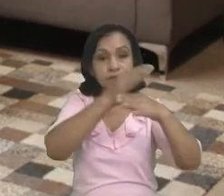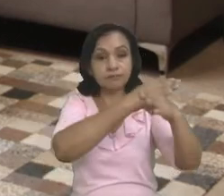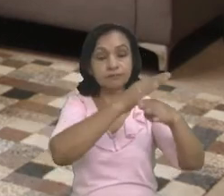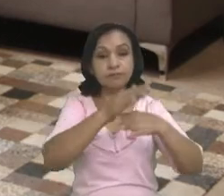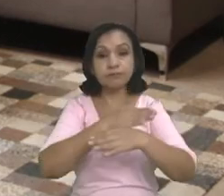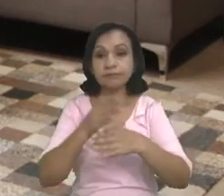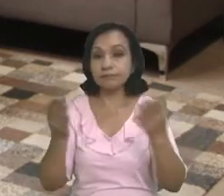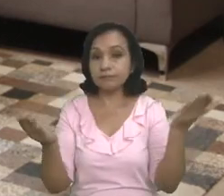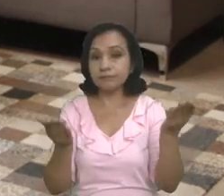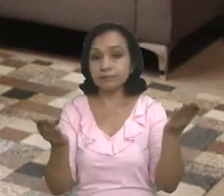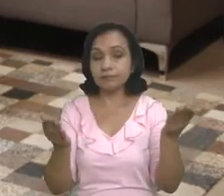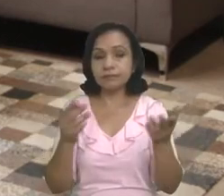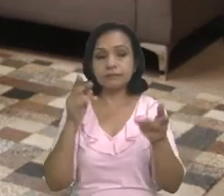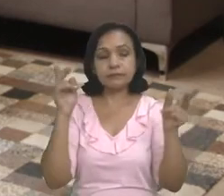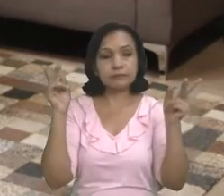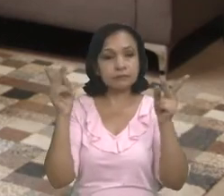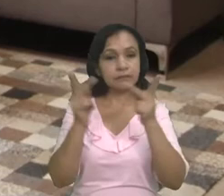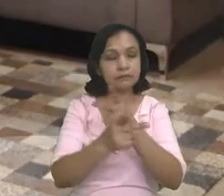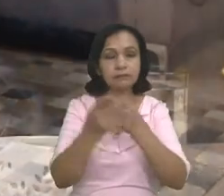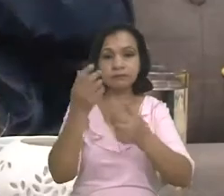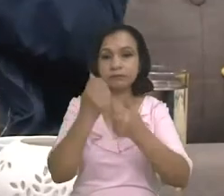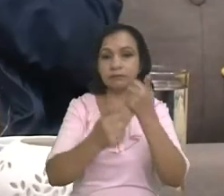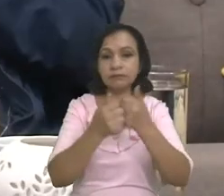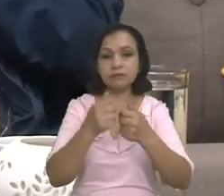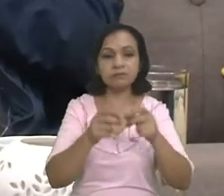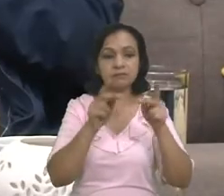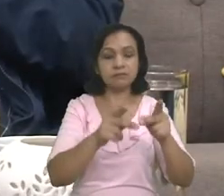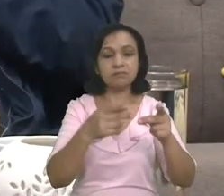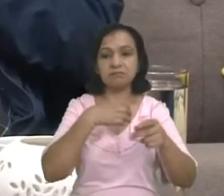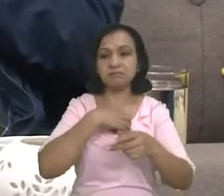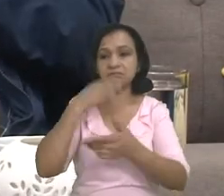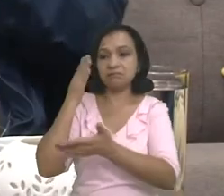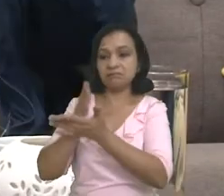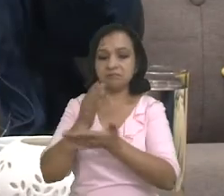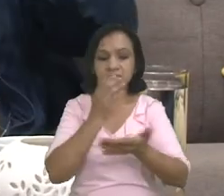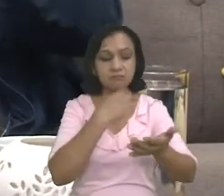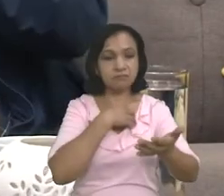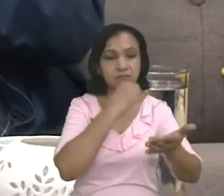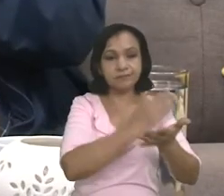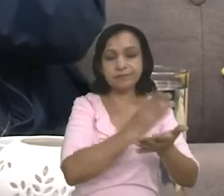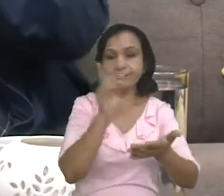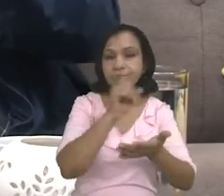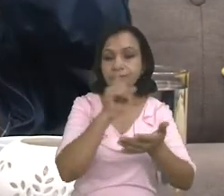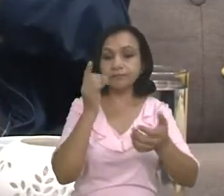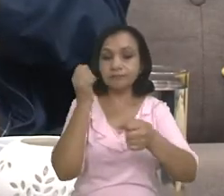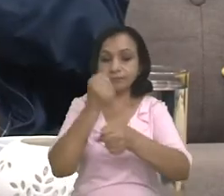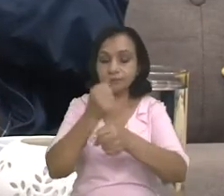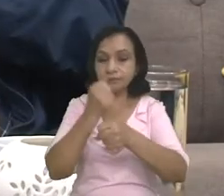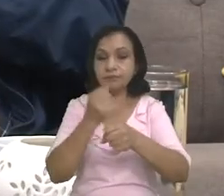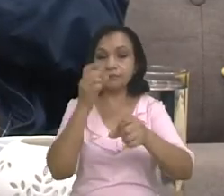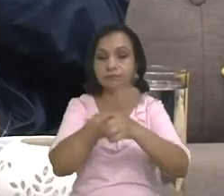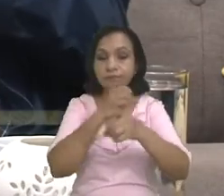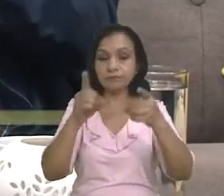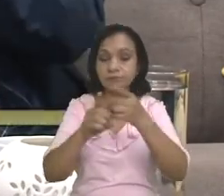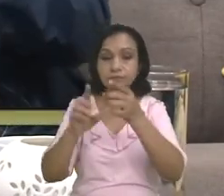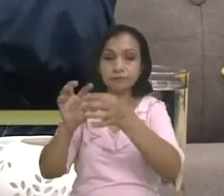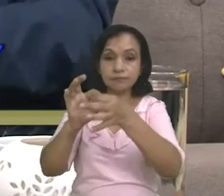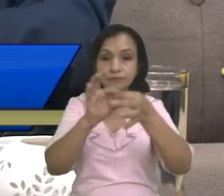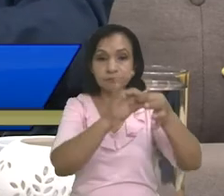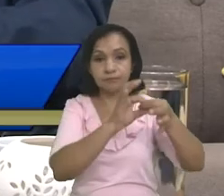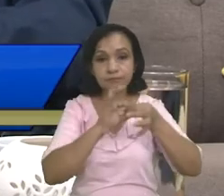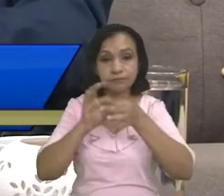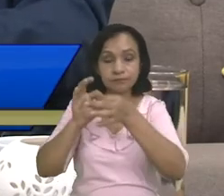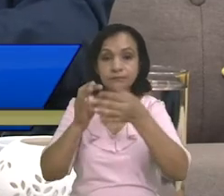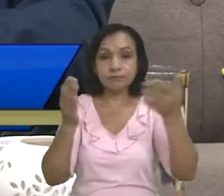no se volvería un caos porque cada quien haga lo que lo que quiere hacer entonces aquí trabajamos de manera articulada en el sentido de